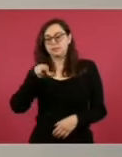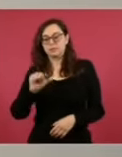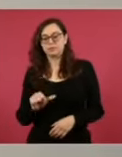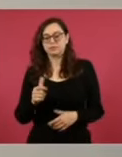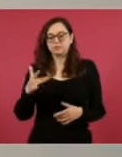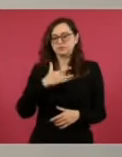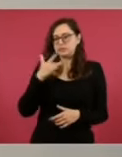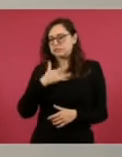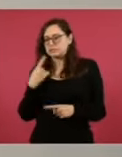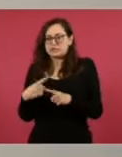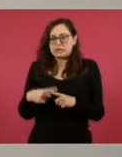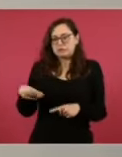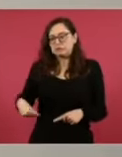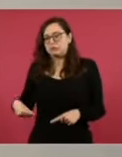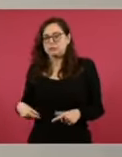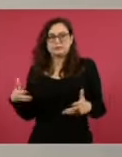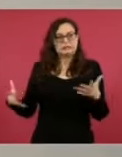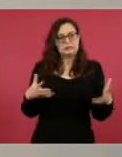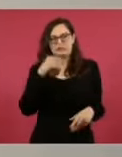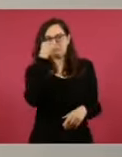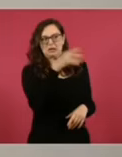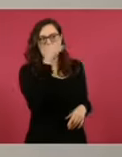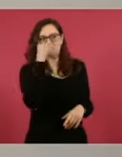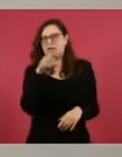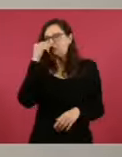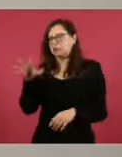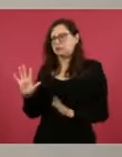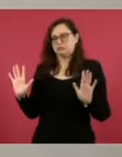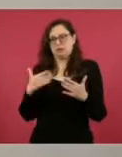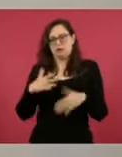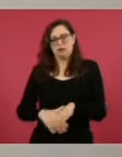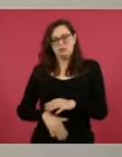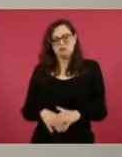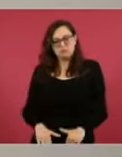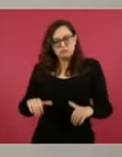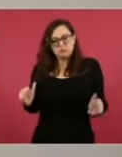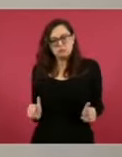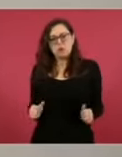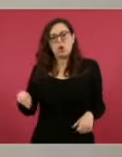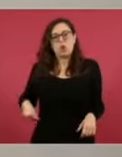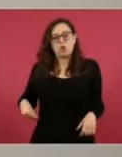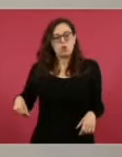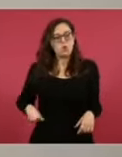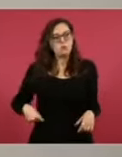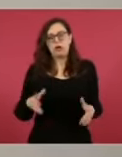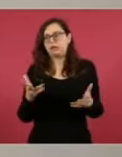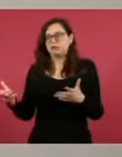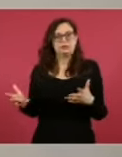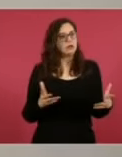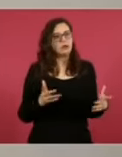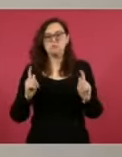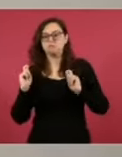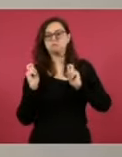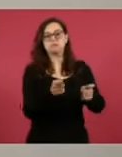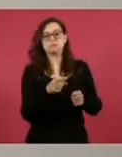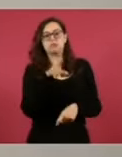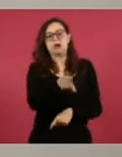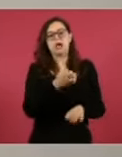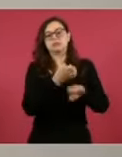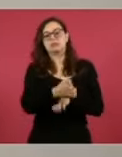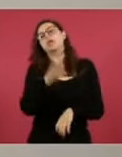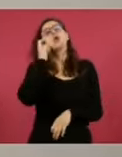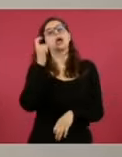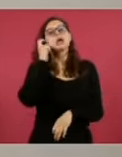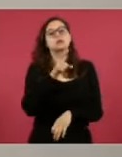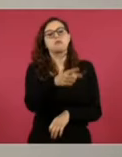soslayar la responsabilidad del Estado mexicano ante un crimen desmesurado y brutal, y trató de adjudicarle la culpabilidad total de los hechos a las autoridades del